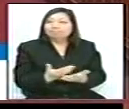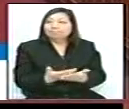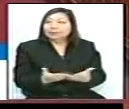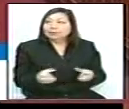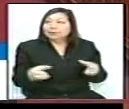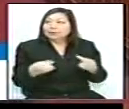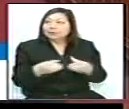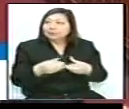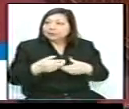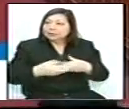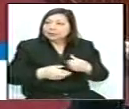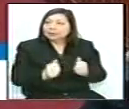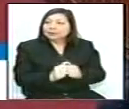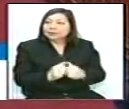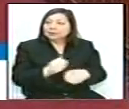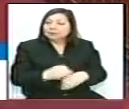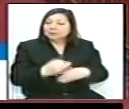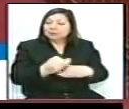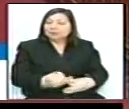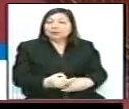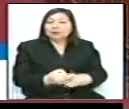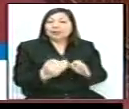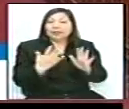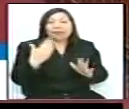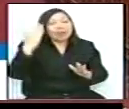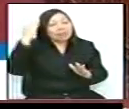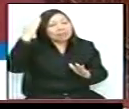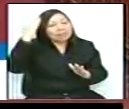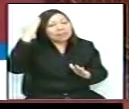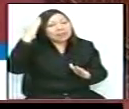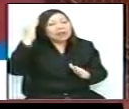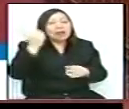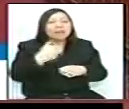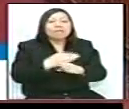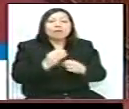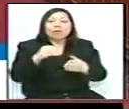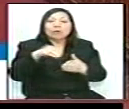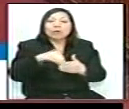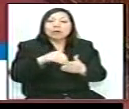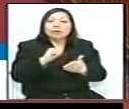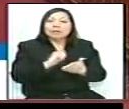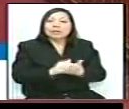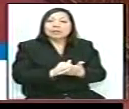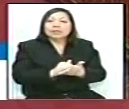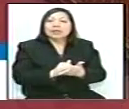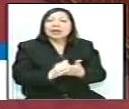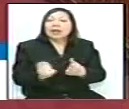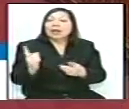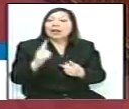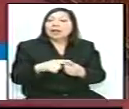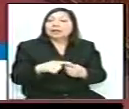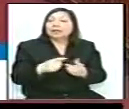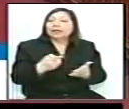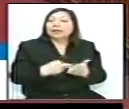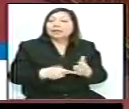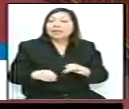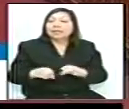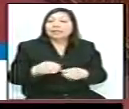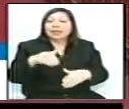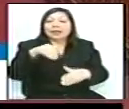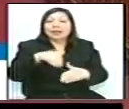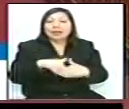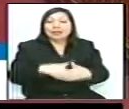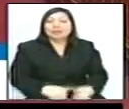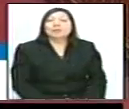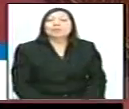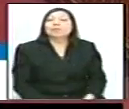la comisión procede en un plazo máximo de 10 días naturales a formular sucesivas propuestas hasta que se realice la elección. Se